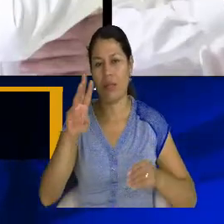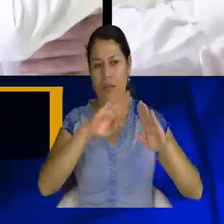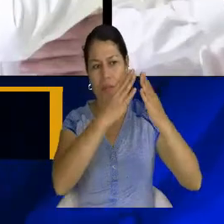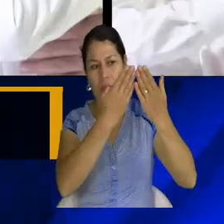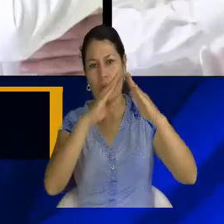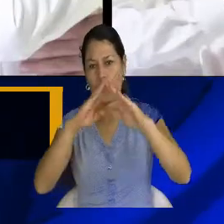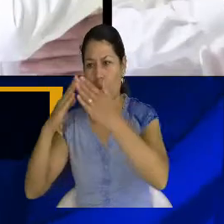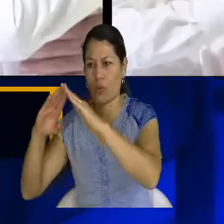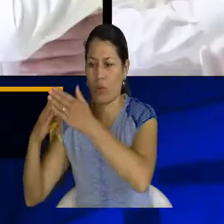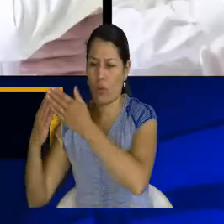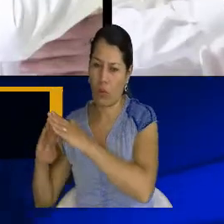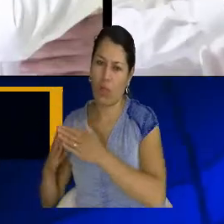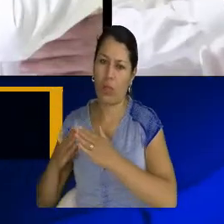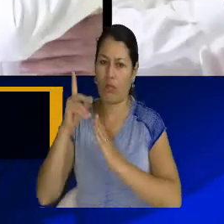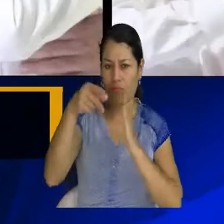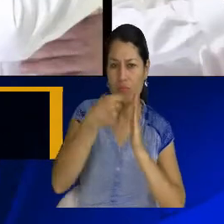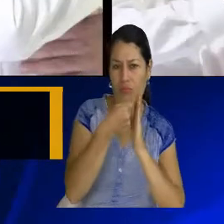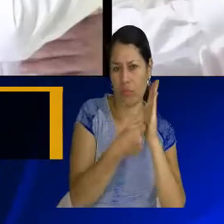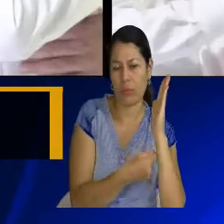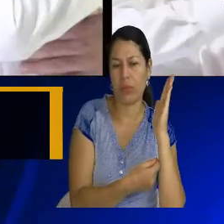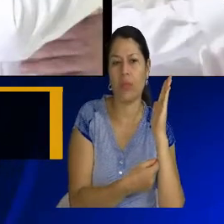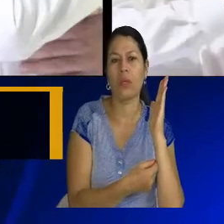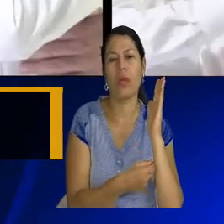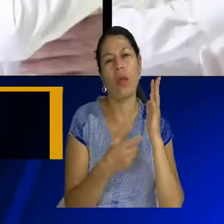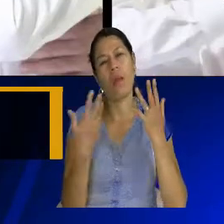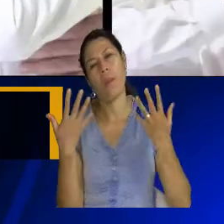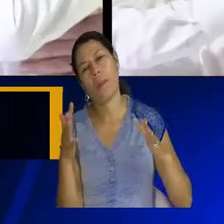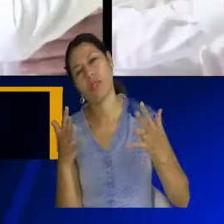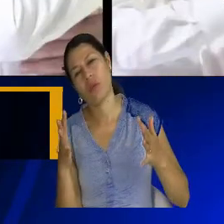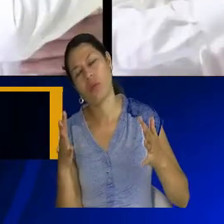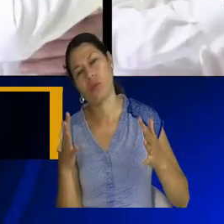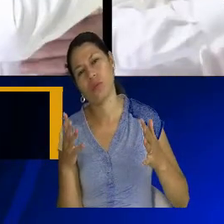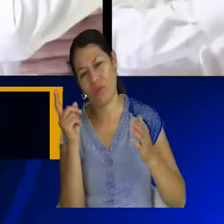tenemos alrededor de unos 10 grupos